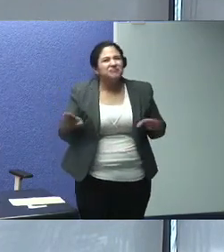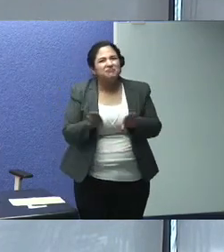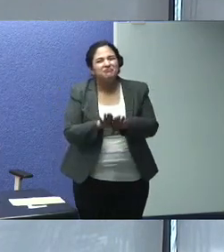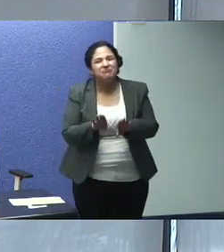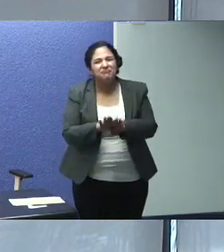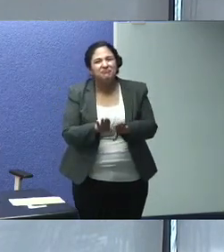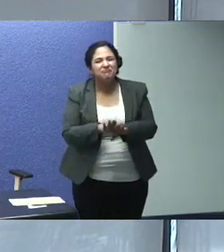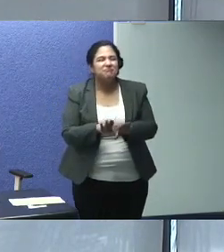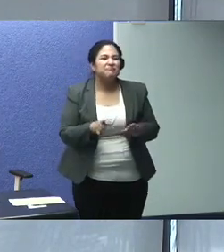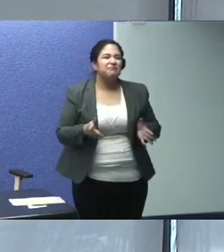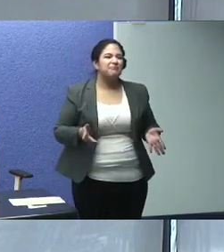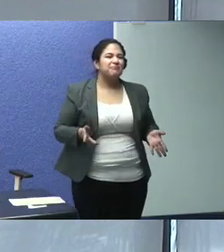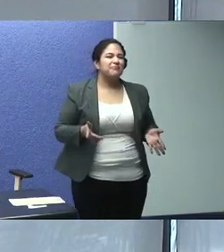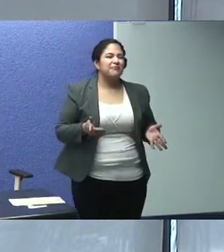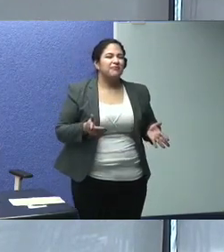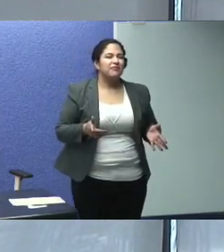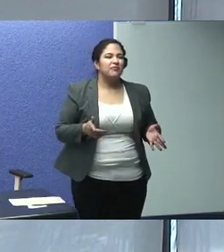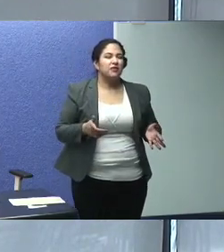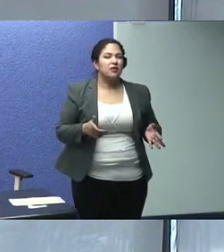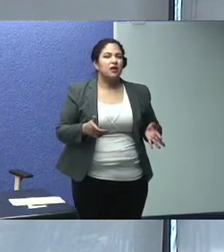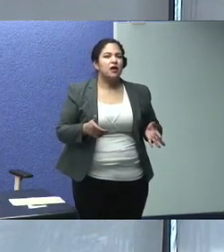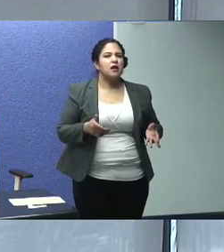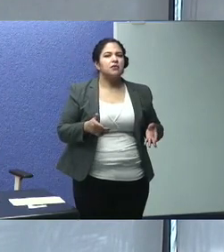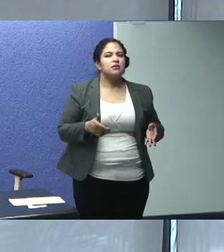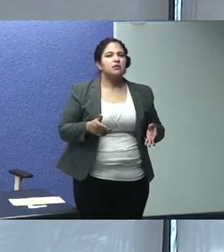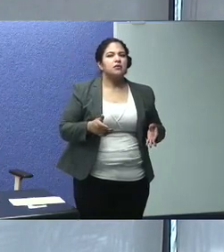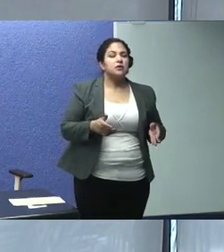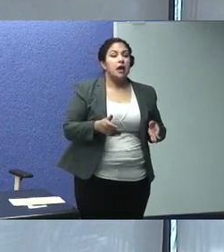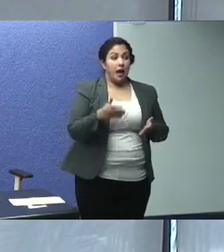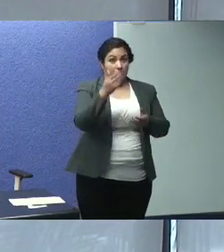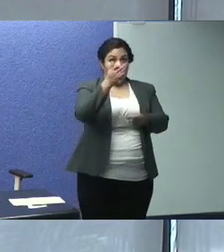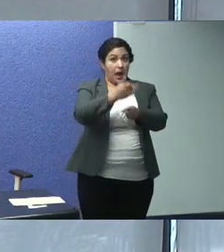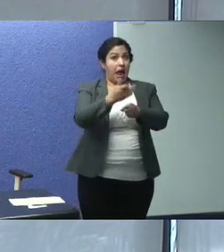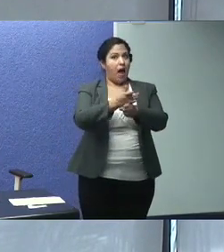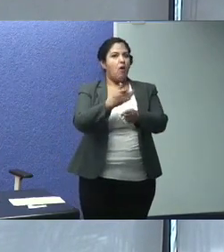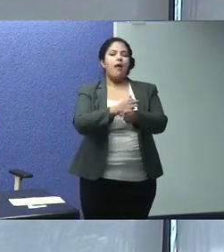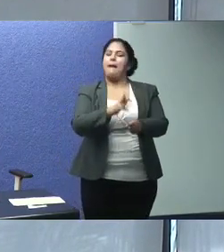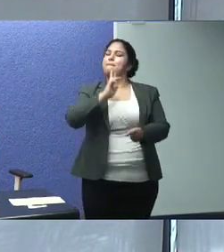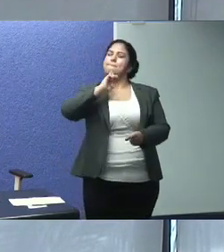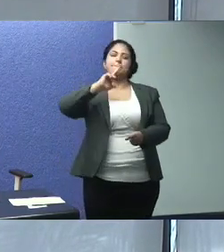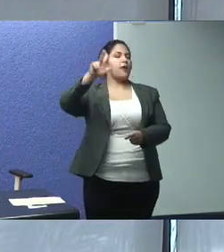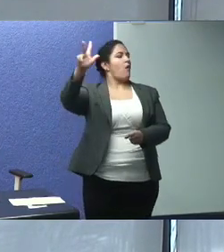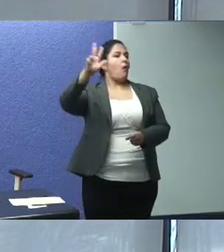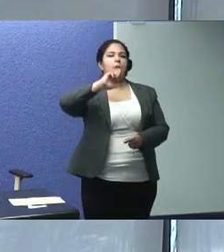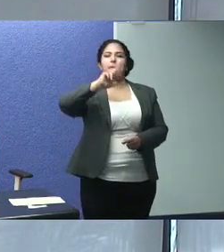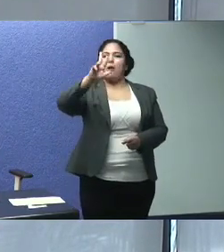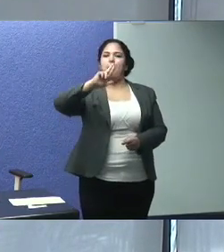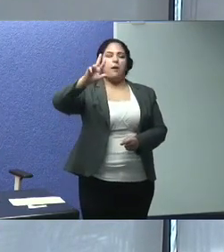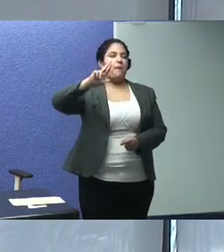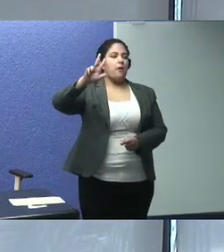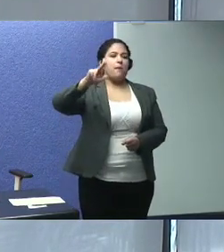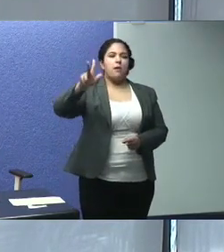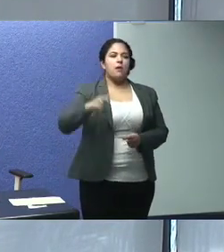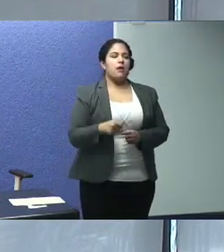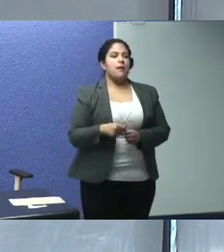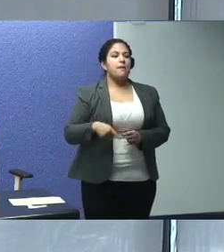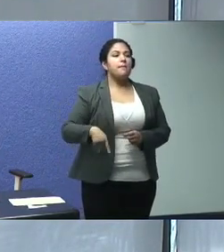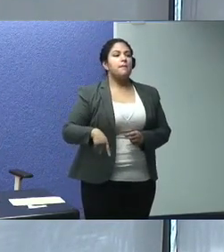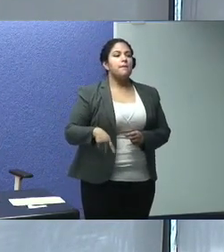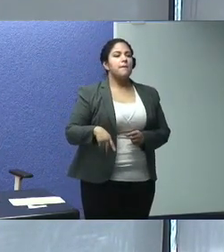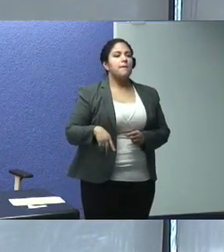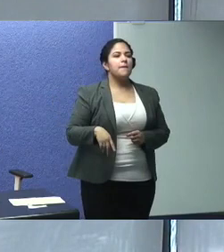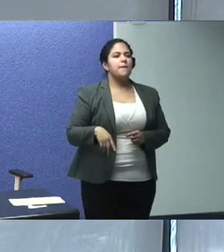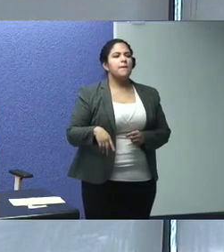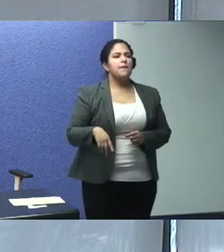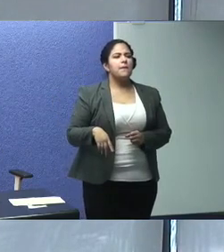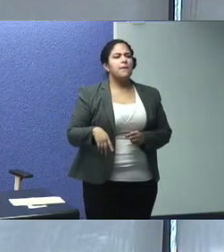lógica en donde los tiempos actuales siempre son mejores epistemológicamente hablando, ¿no? Es